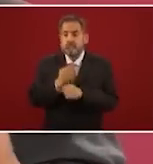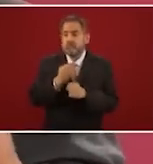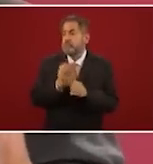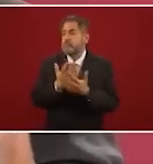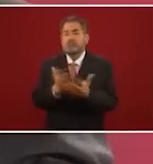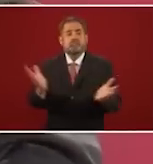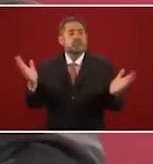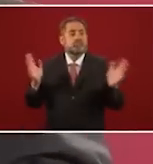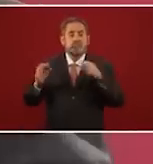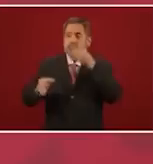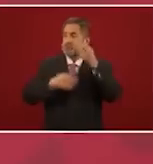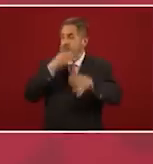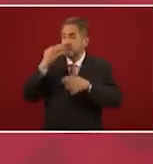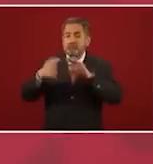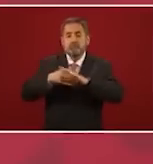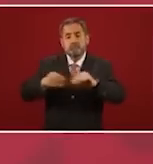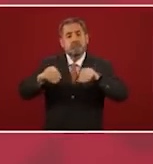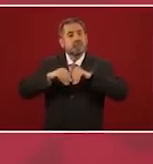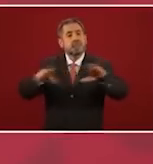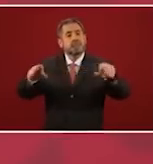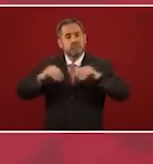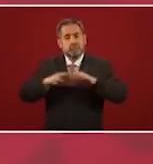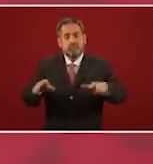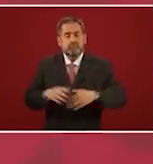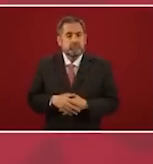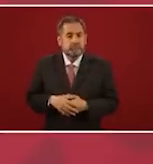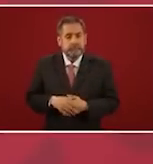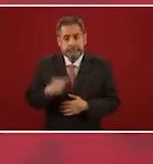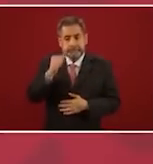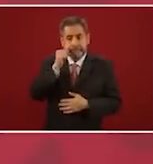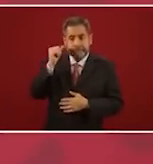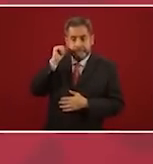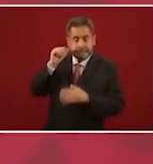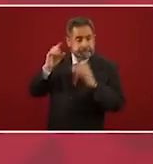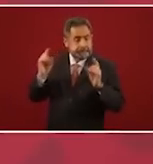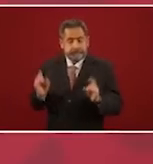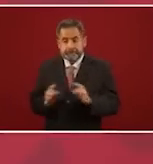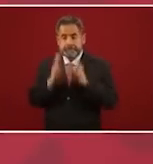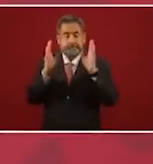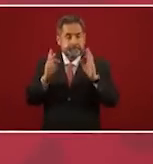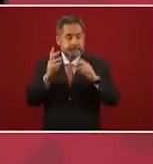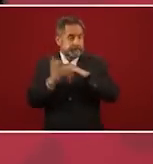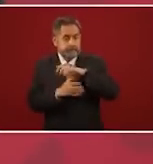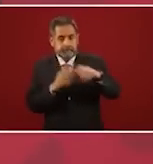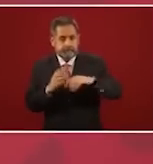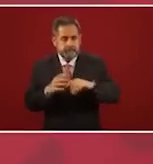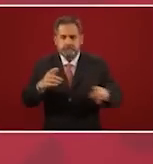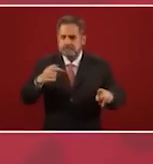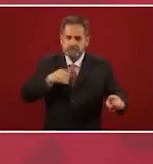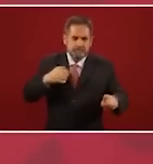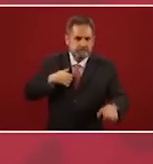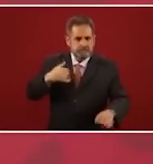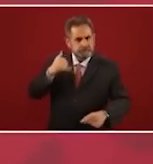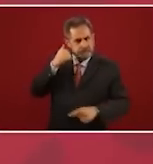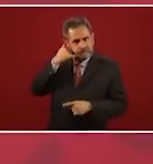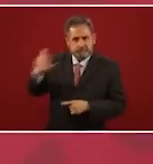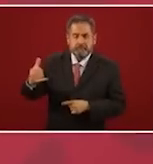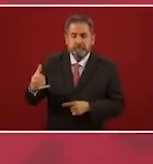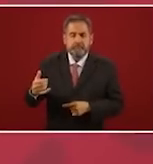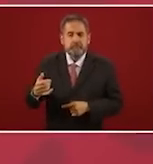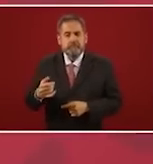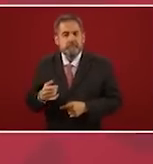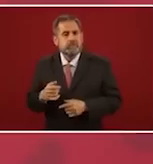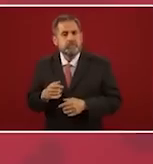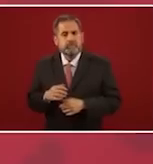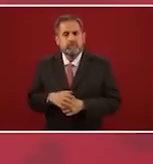posibilidad de informar. Ayer que se dio esto, le hablé a